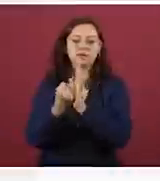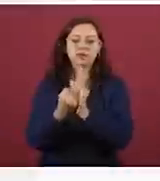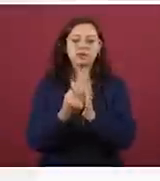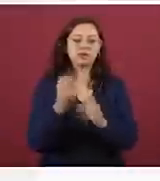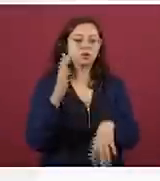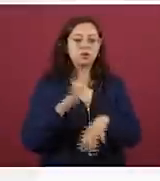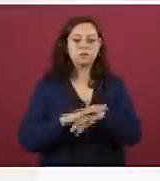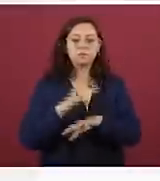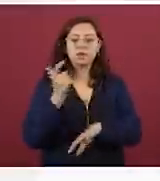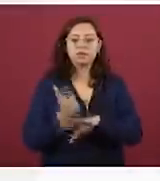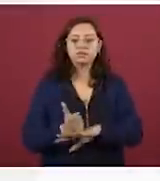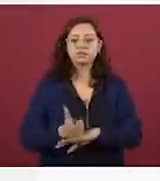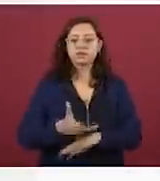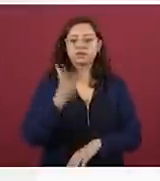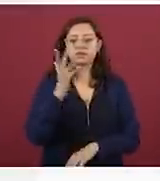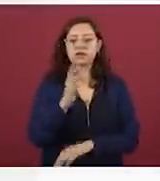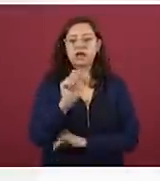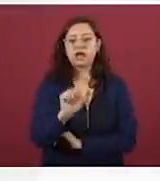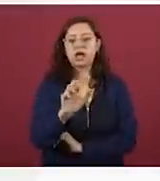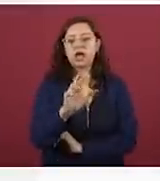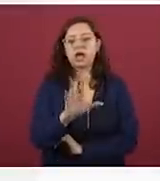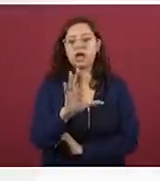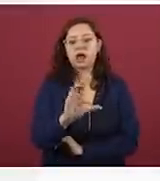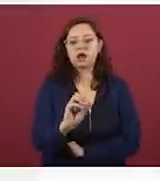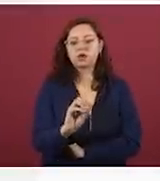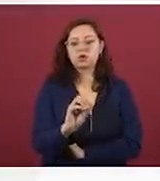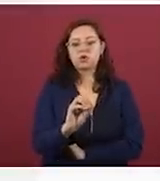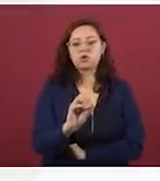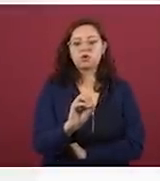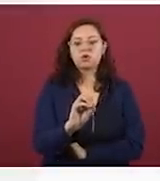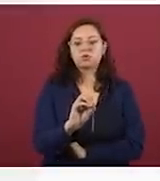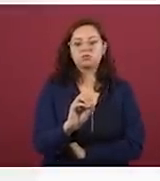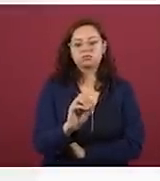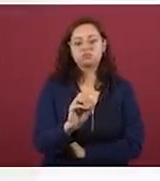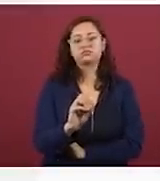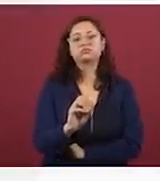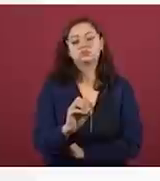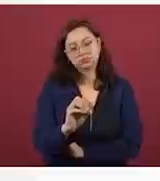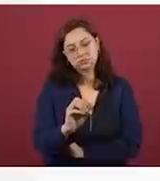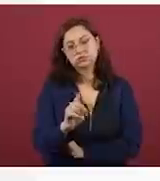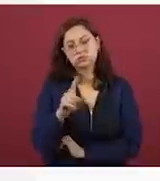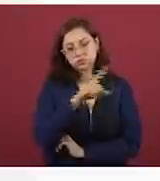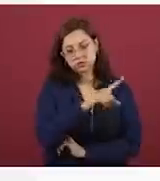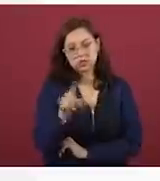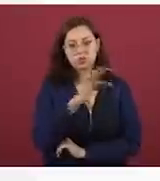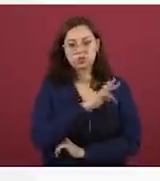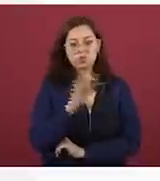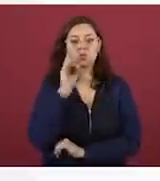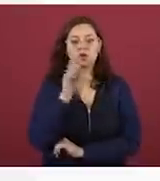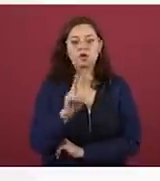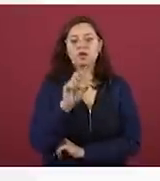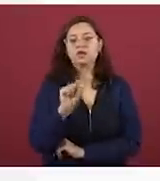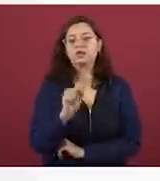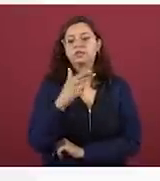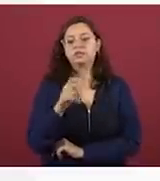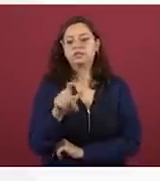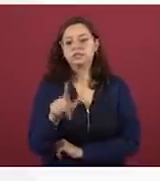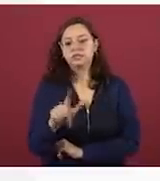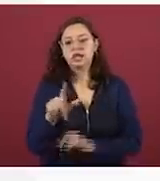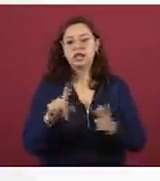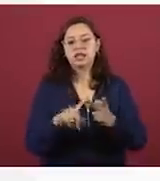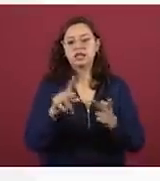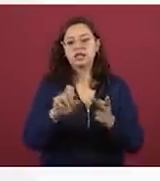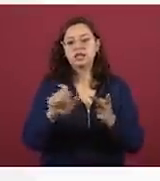más alto lo tiene Arco. Hubo esfuerzos importantes, si ustedes ven, por Shell y por